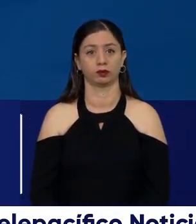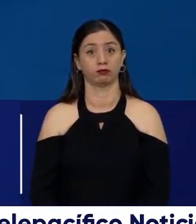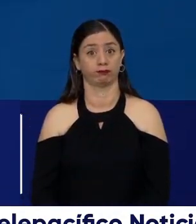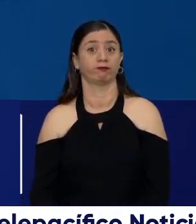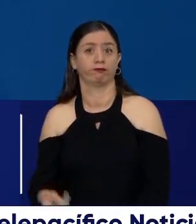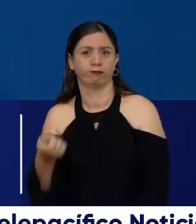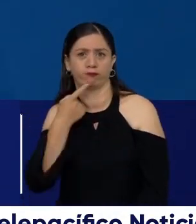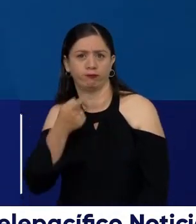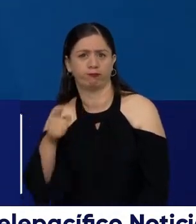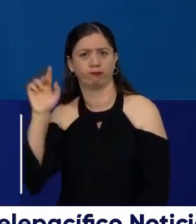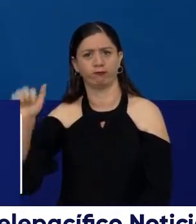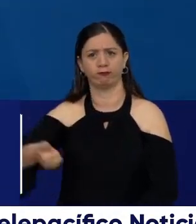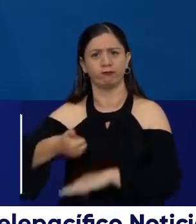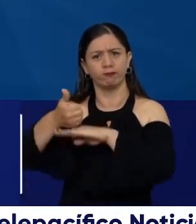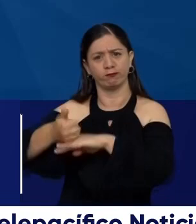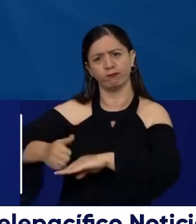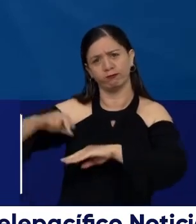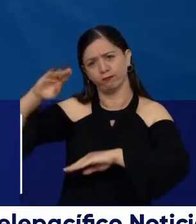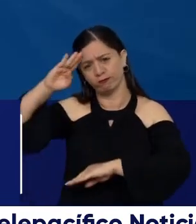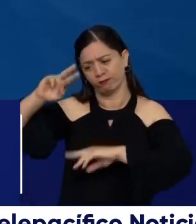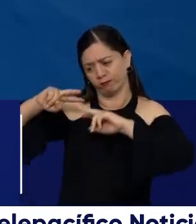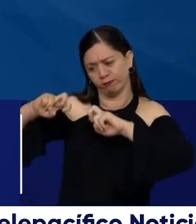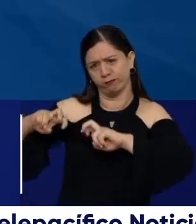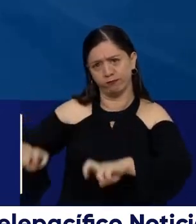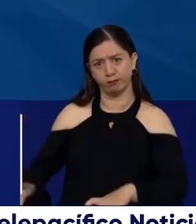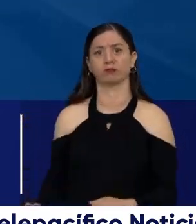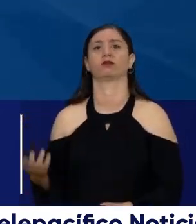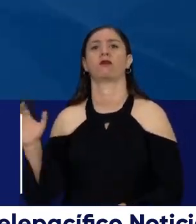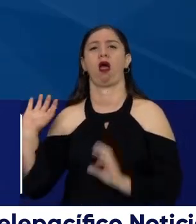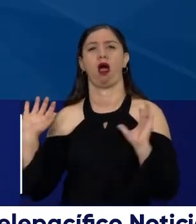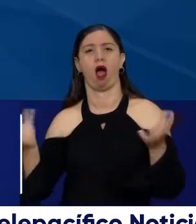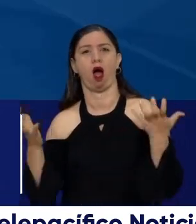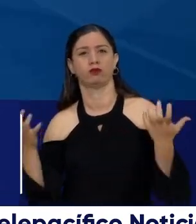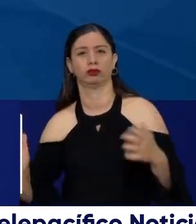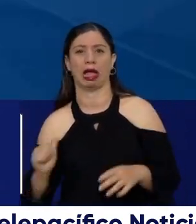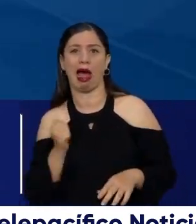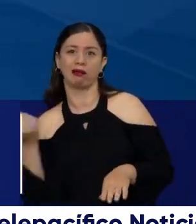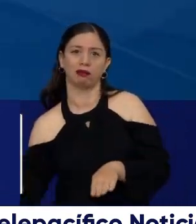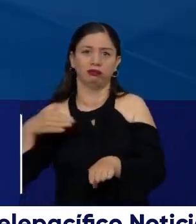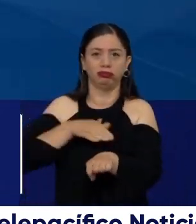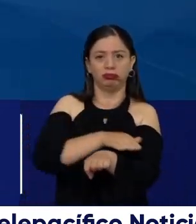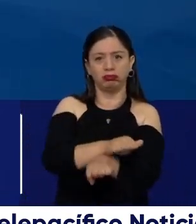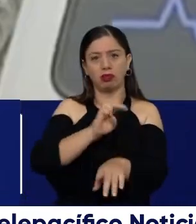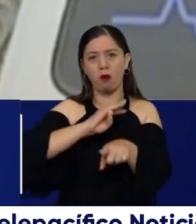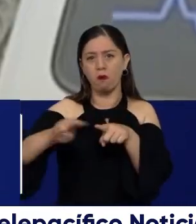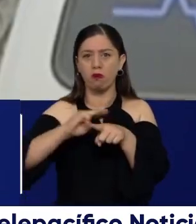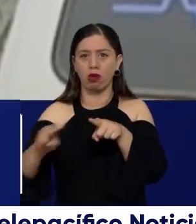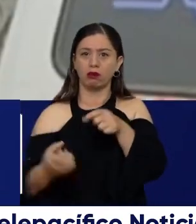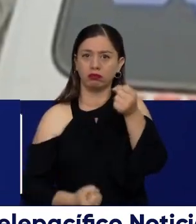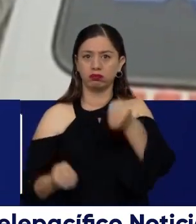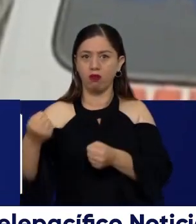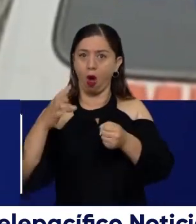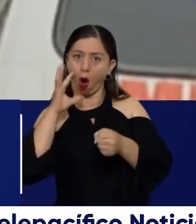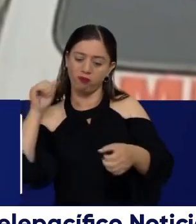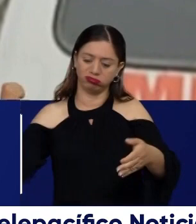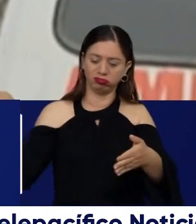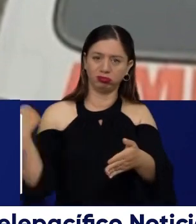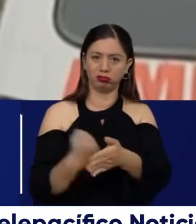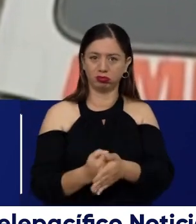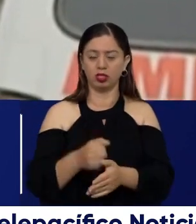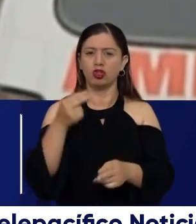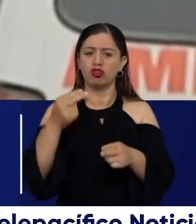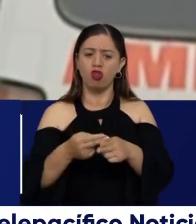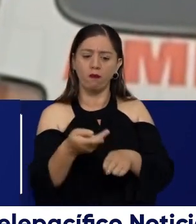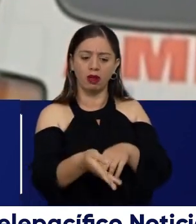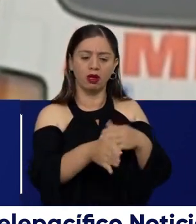De acuerdo con las autoridades, esta ambulancia que transitaba por el carril exclusivo del Mío y cuyo conductor arrolló a un hombre